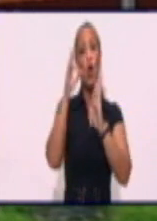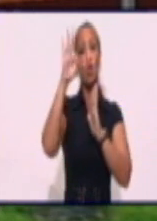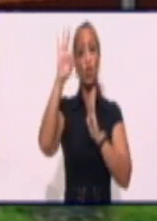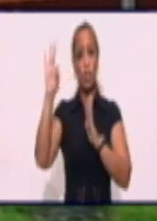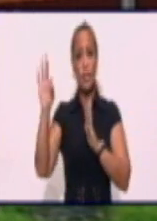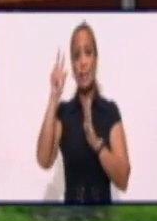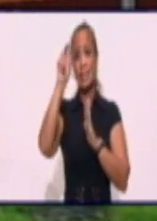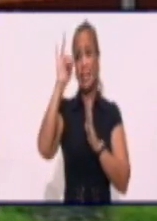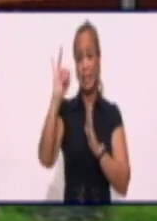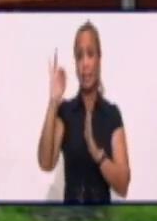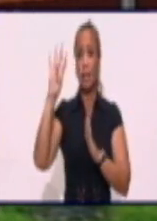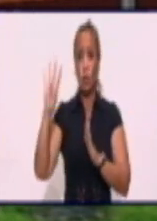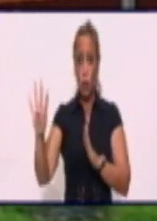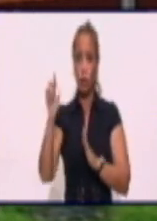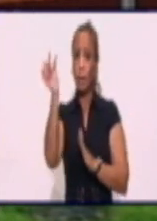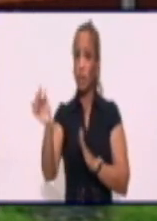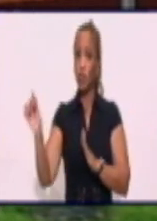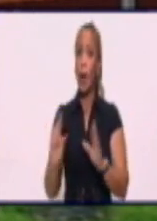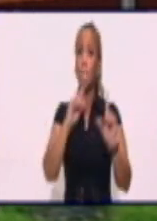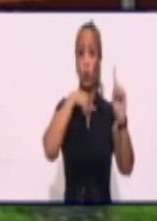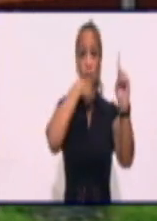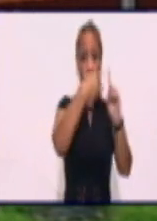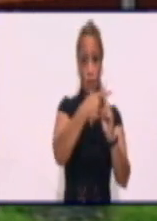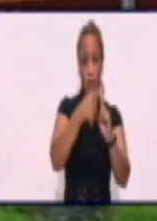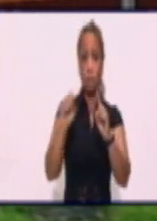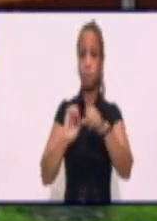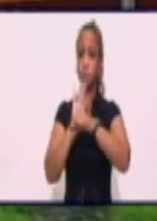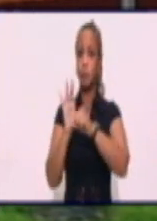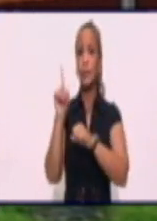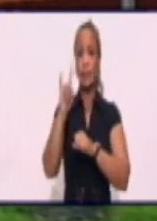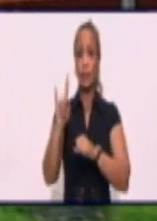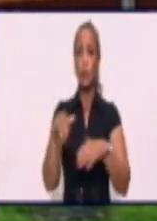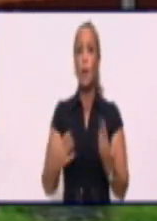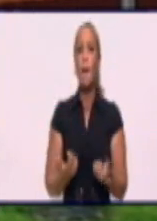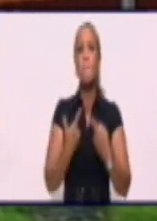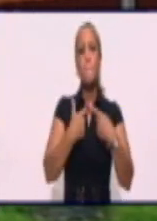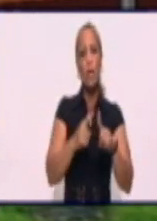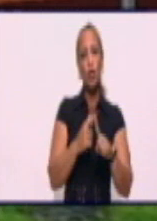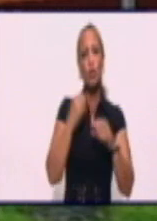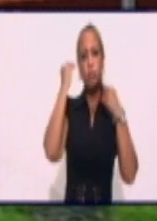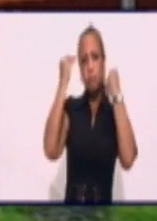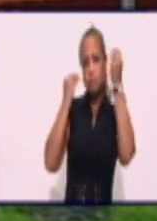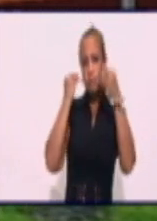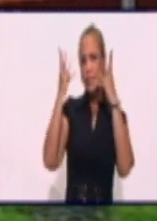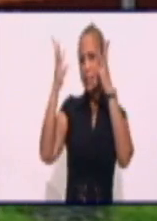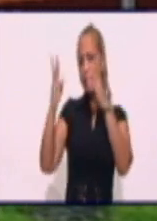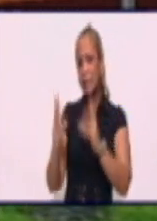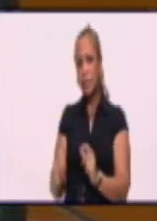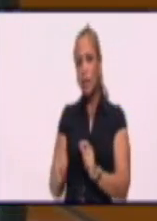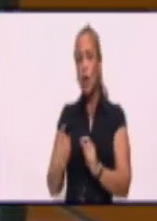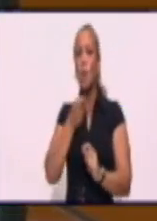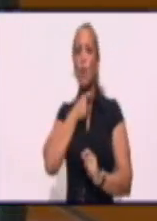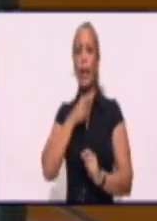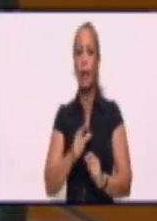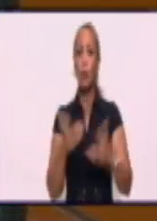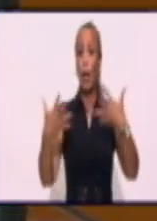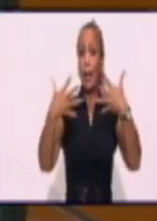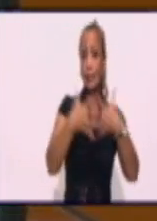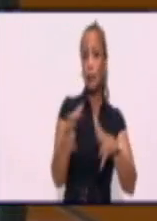1.874 personas positivas a la COVID-19. Pero yo sacaba el cálculo, por ejemplo, entre